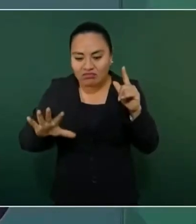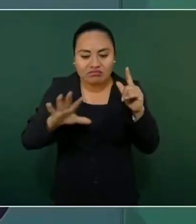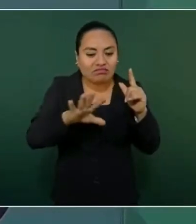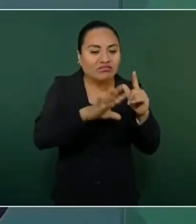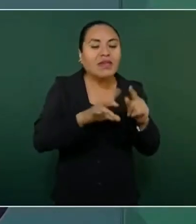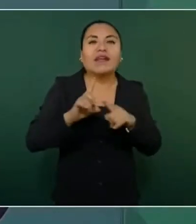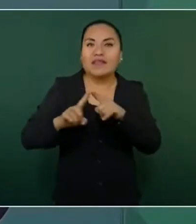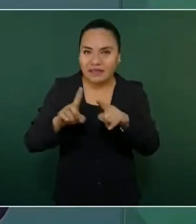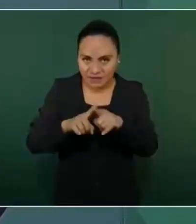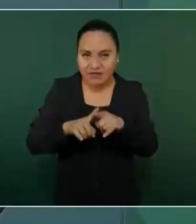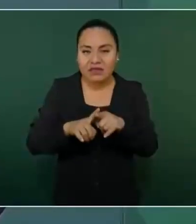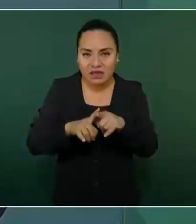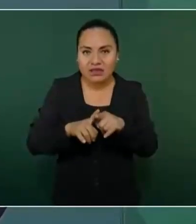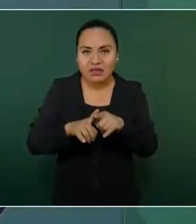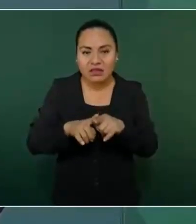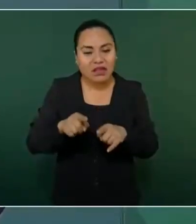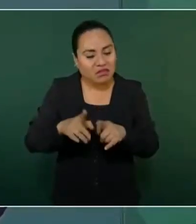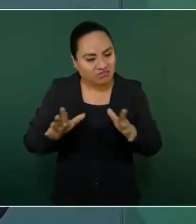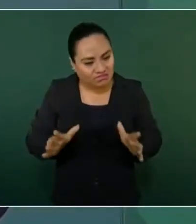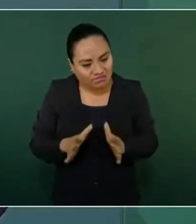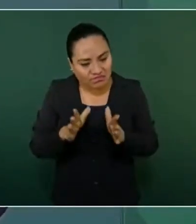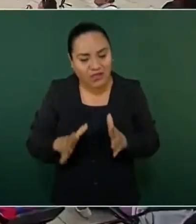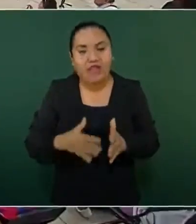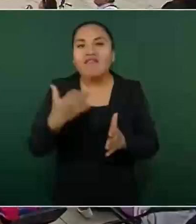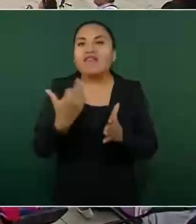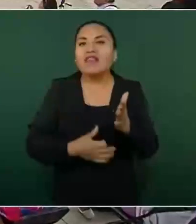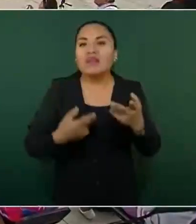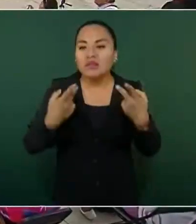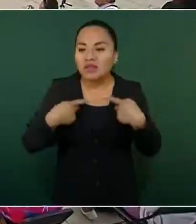que hacen falta fierreros.